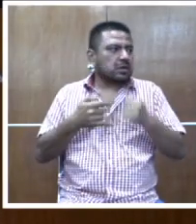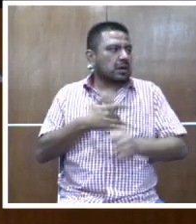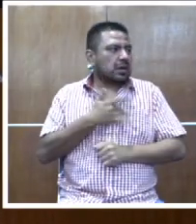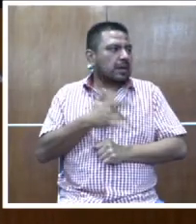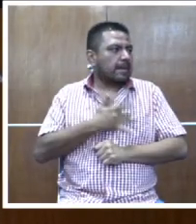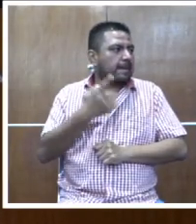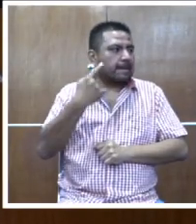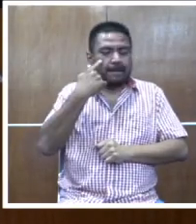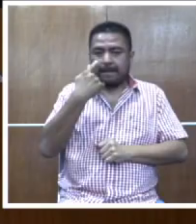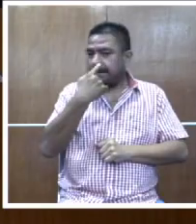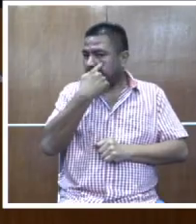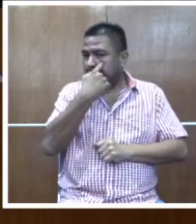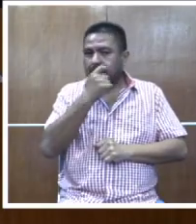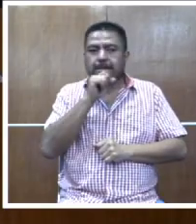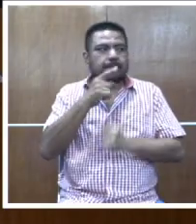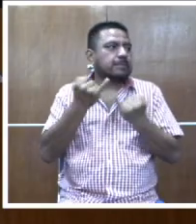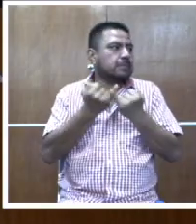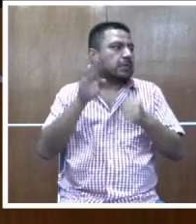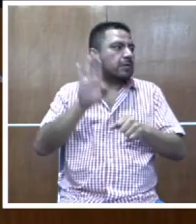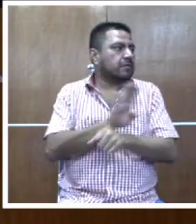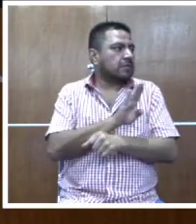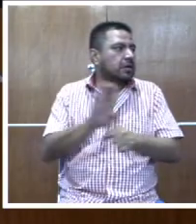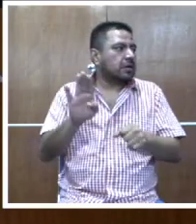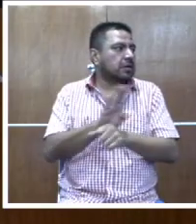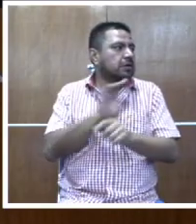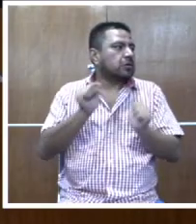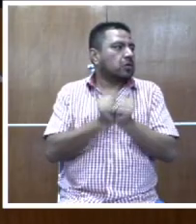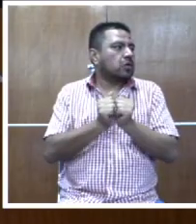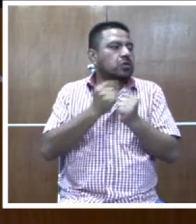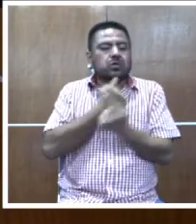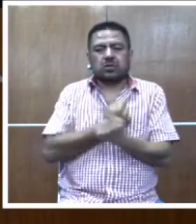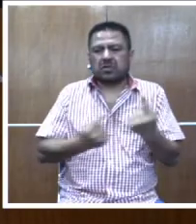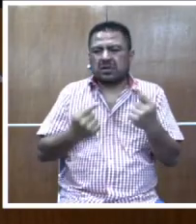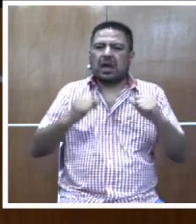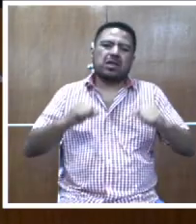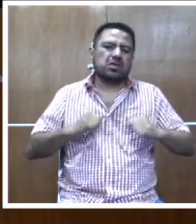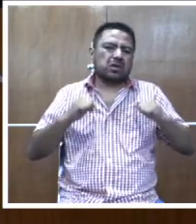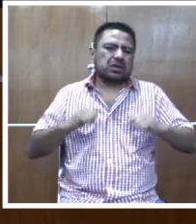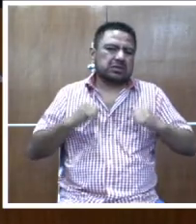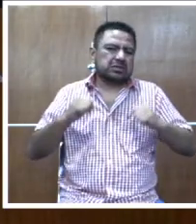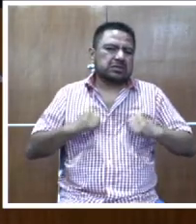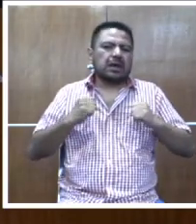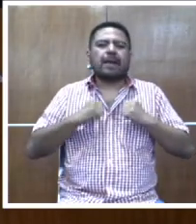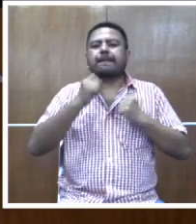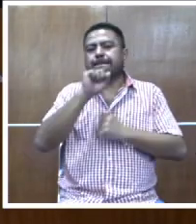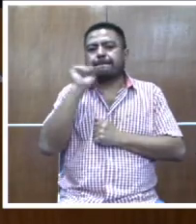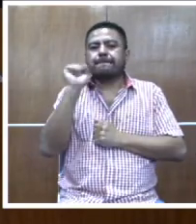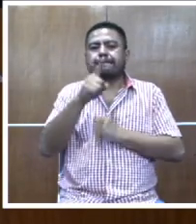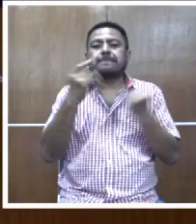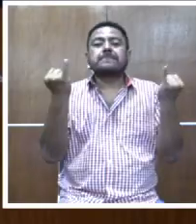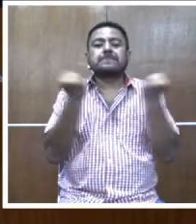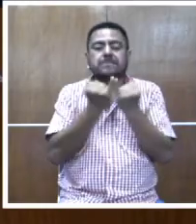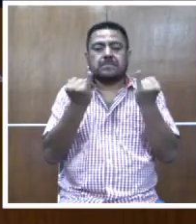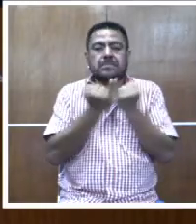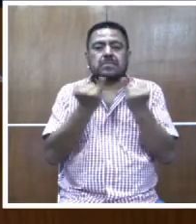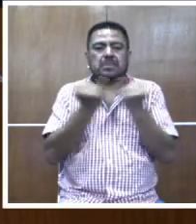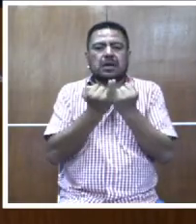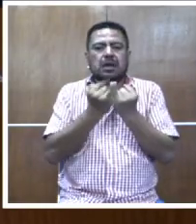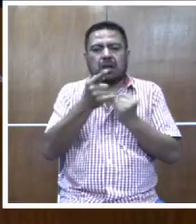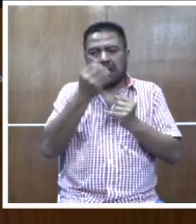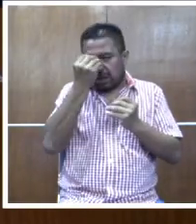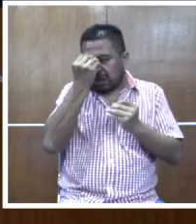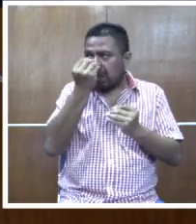de género y a favor de los infantes y adolescentes. También se ha dejado de lado